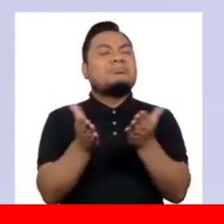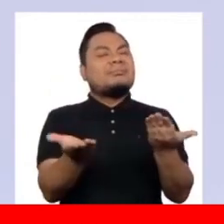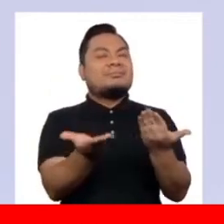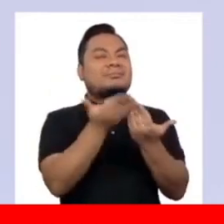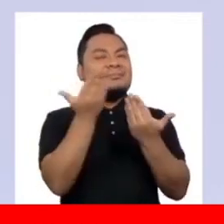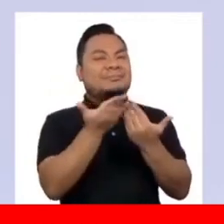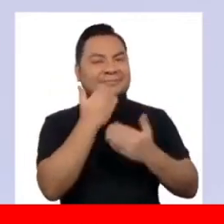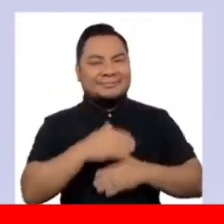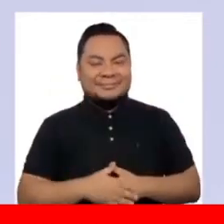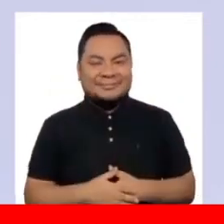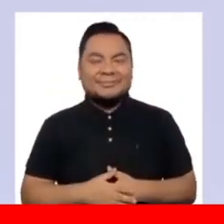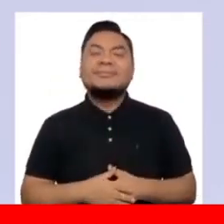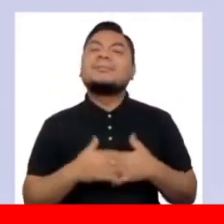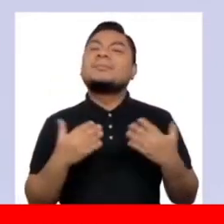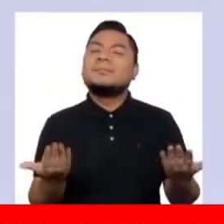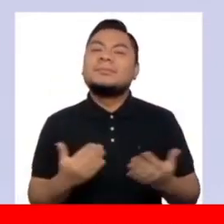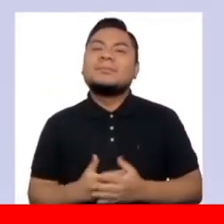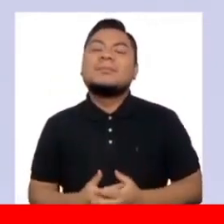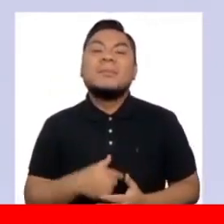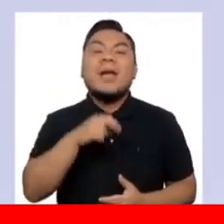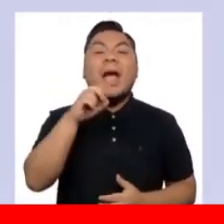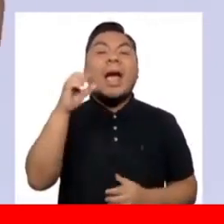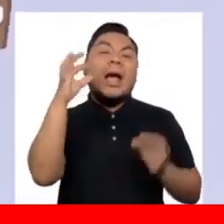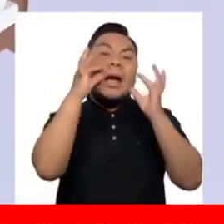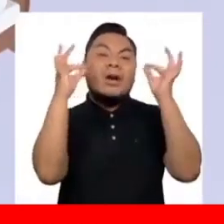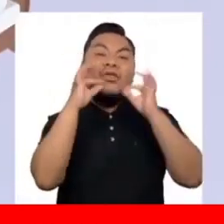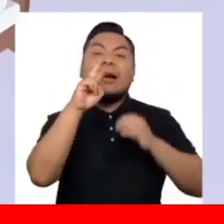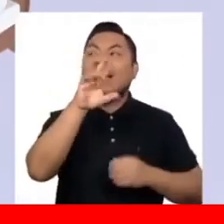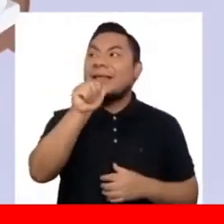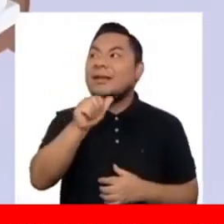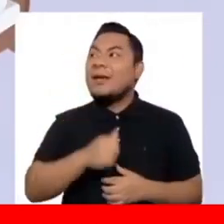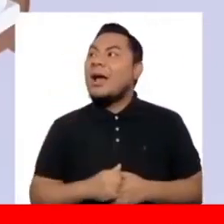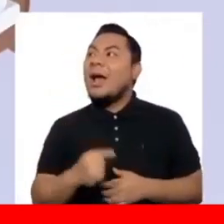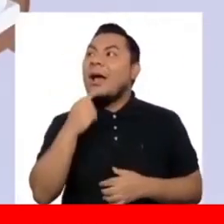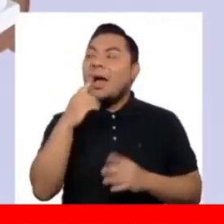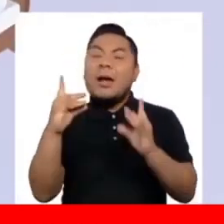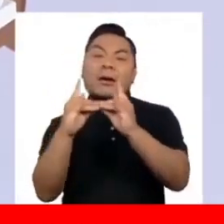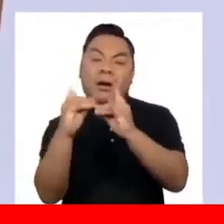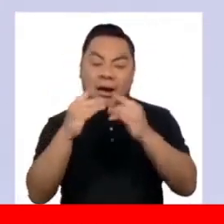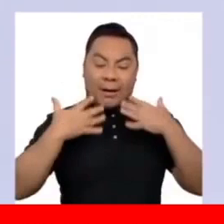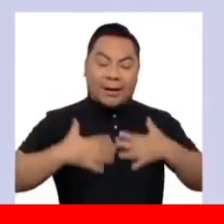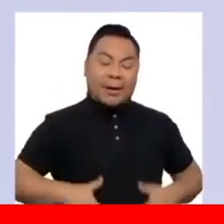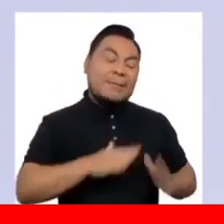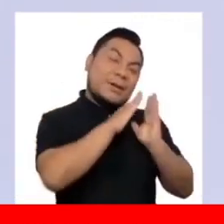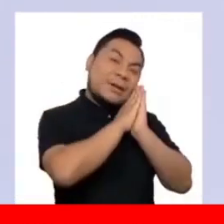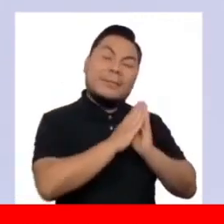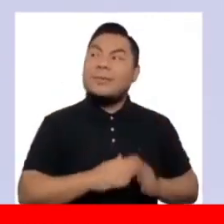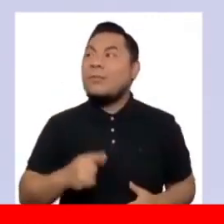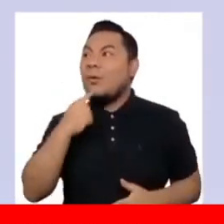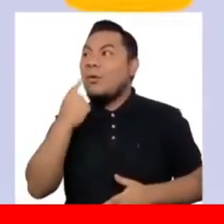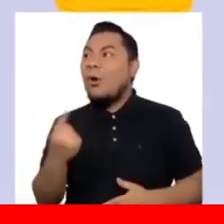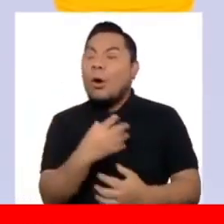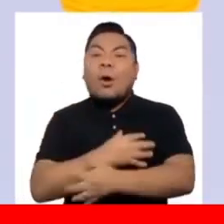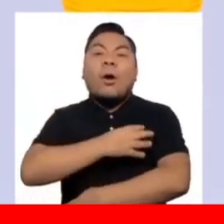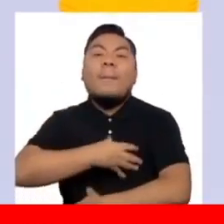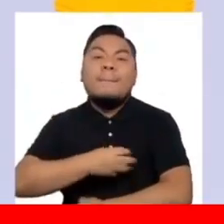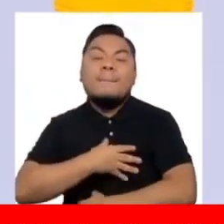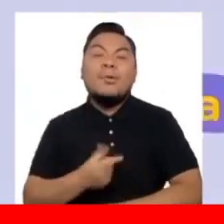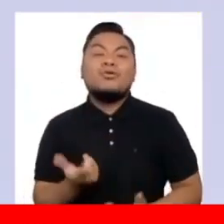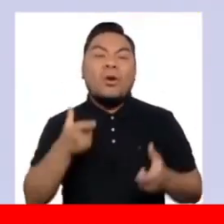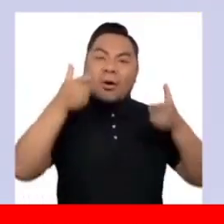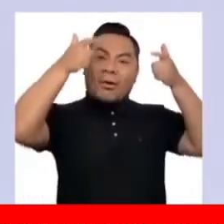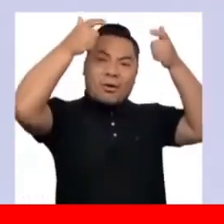sencillos. Botón, ratón. Cama, pijama. Mona,